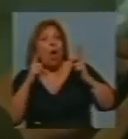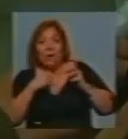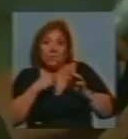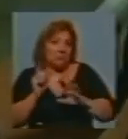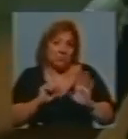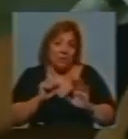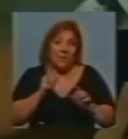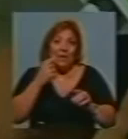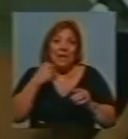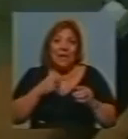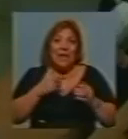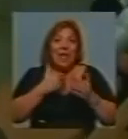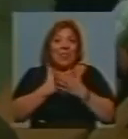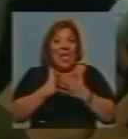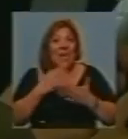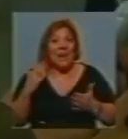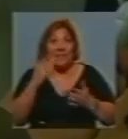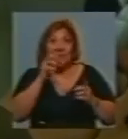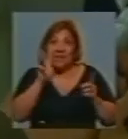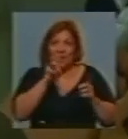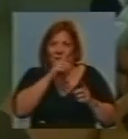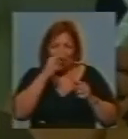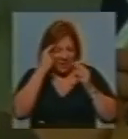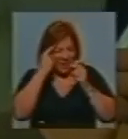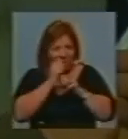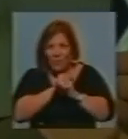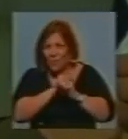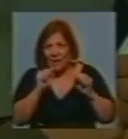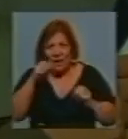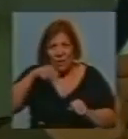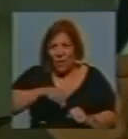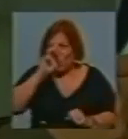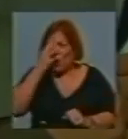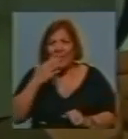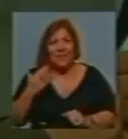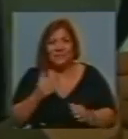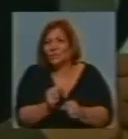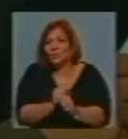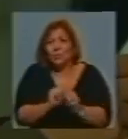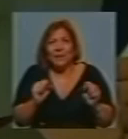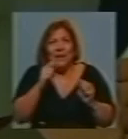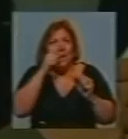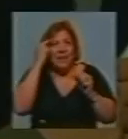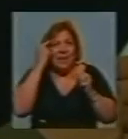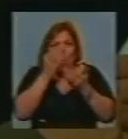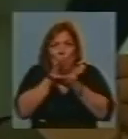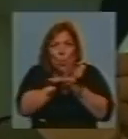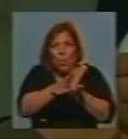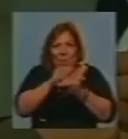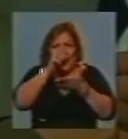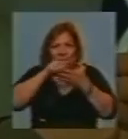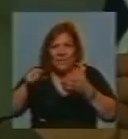La derecha venezolana es impensable hasta para el Uruguay, porque es un nivel de discusión que nosotros